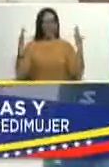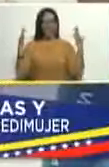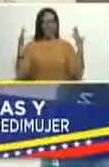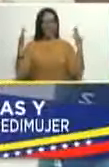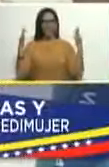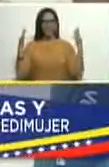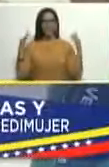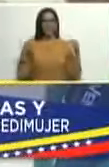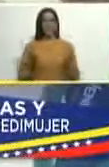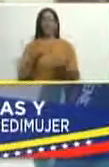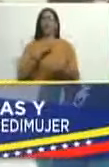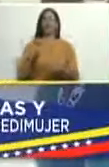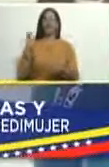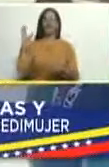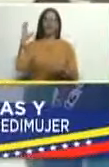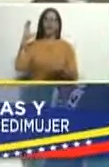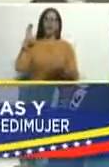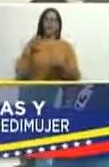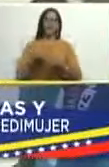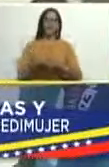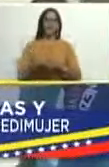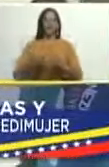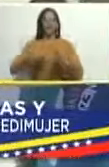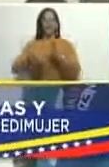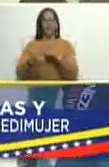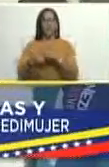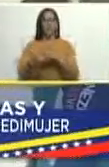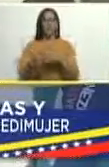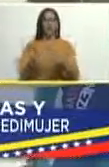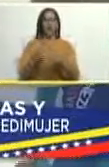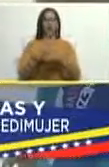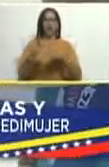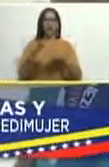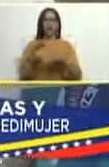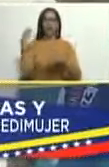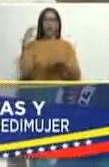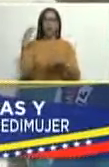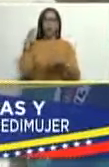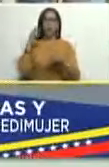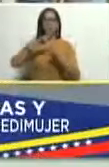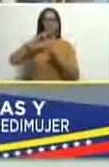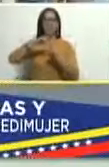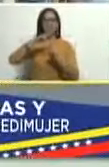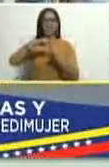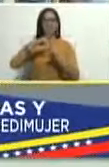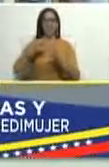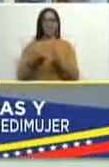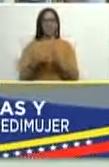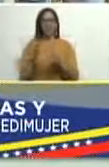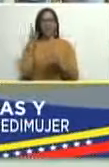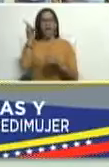Y del oriente del país nos vamos a la frontera con Colombia, al Táchira. Allá en Rubio está